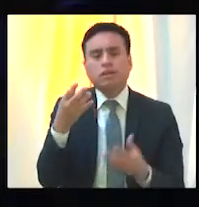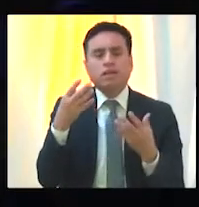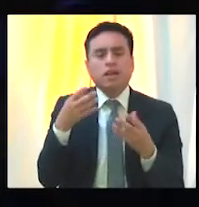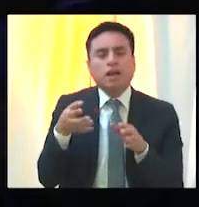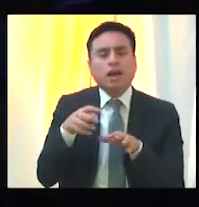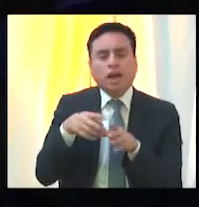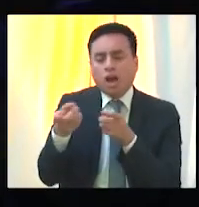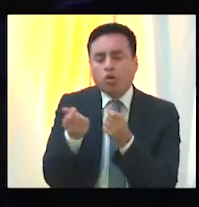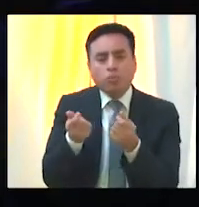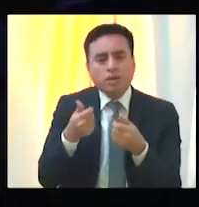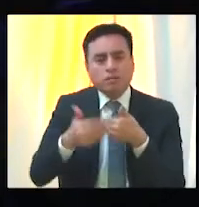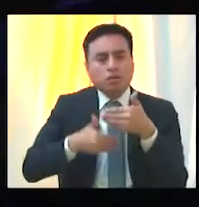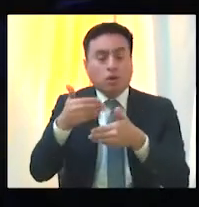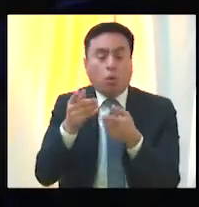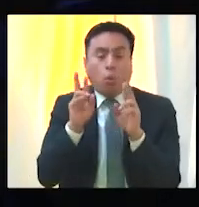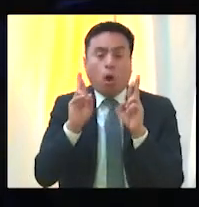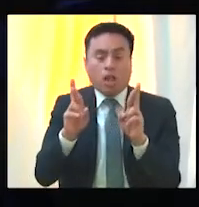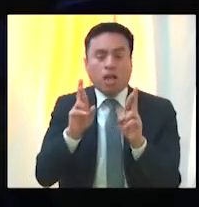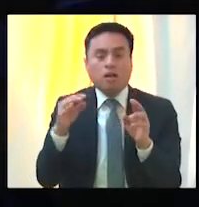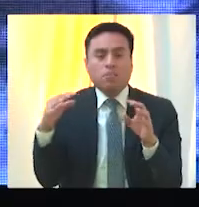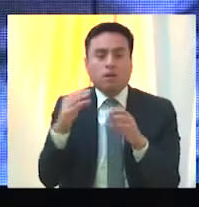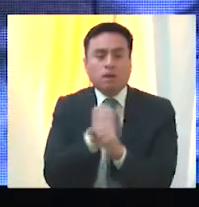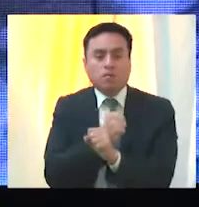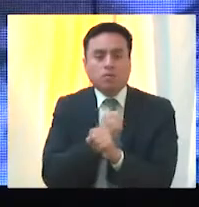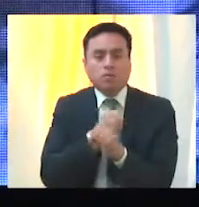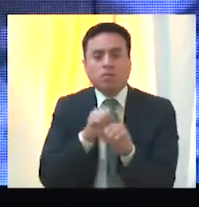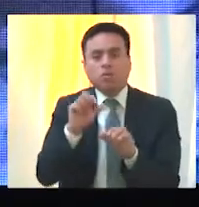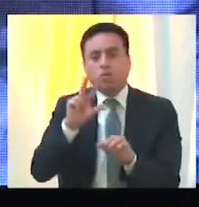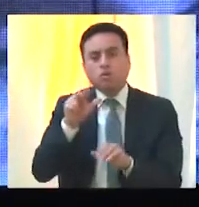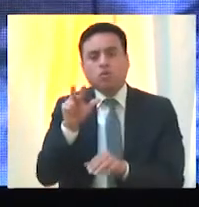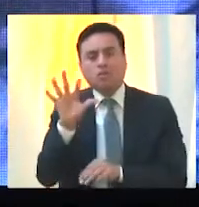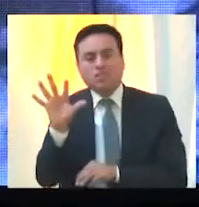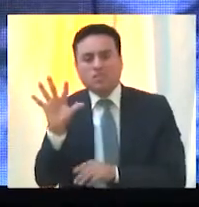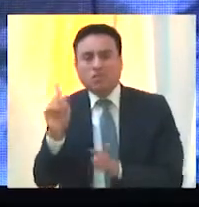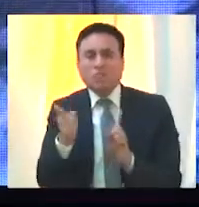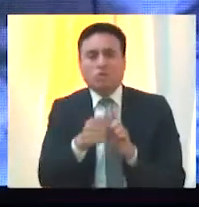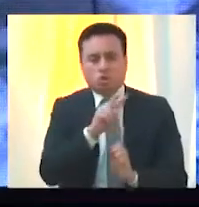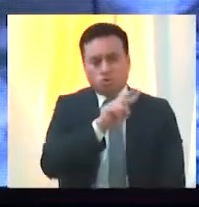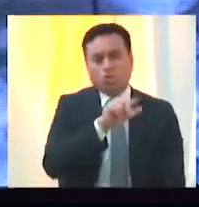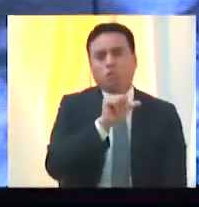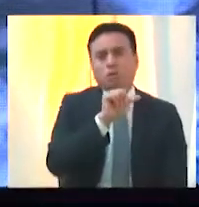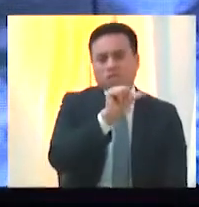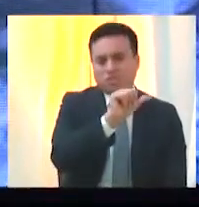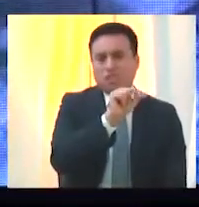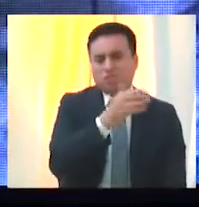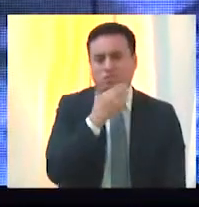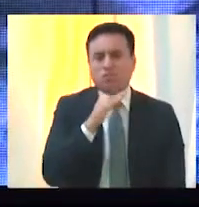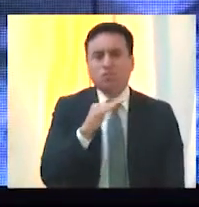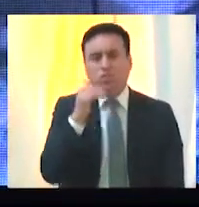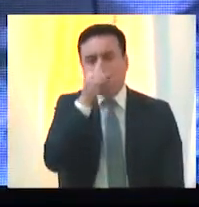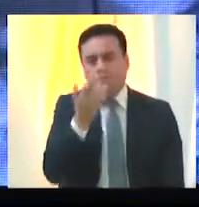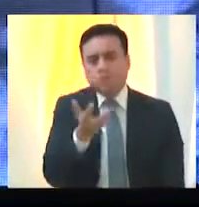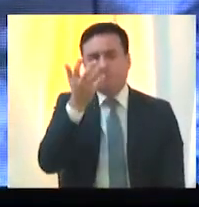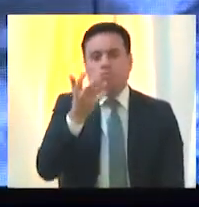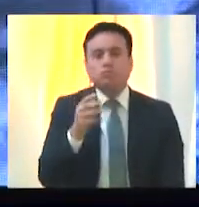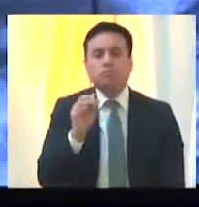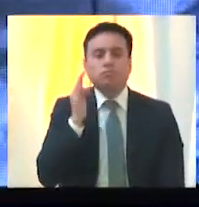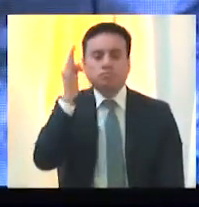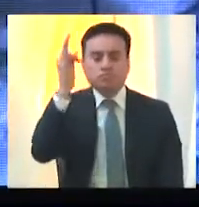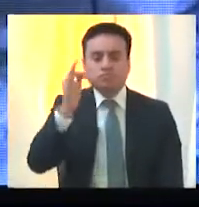economía que nos puede llevar, ojalá en forma acelerada, a movernos del 8,5 al 2,6 en cuanto a escenario de